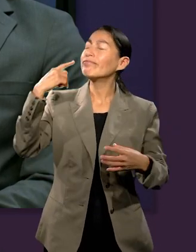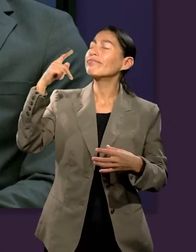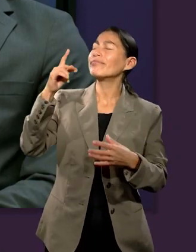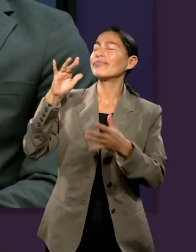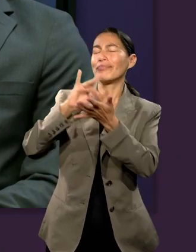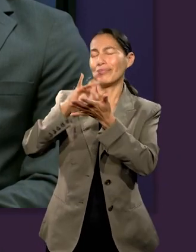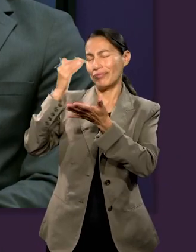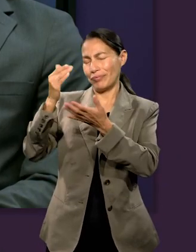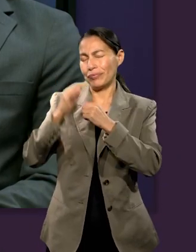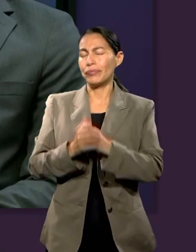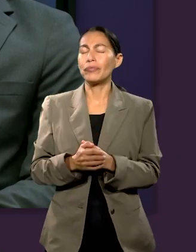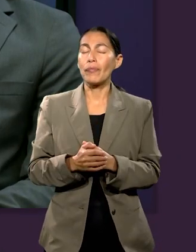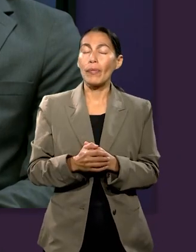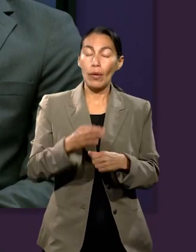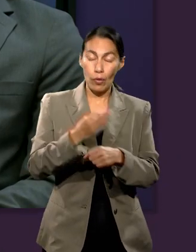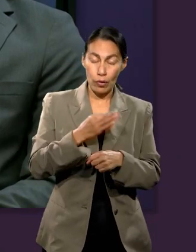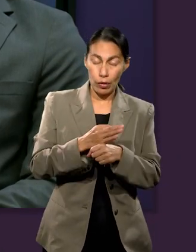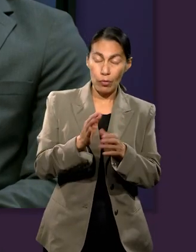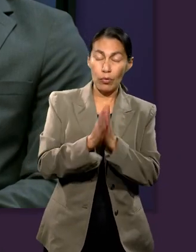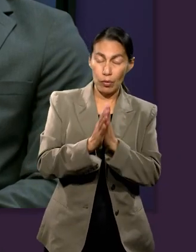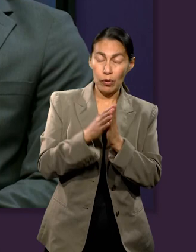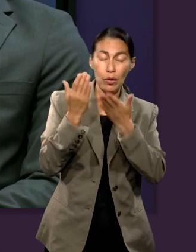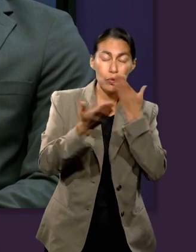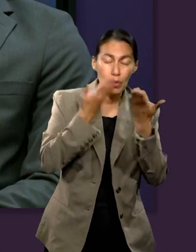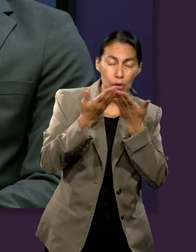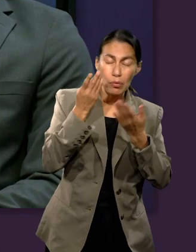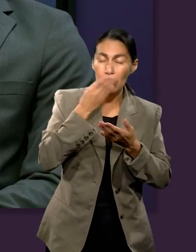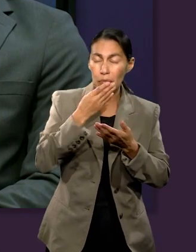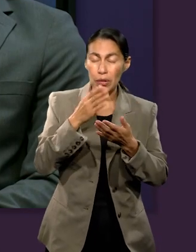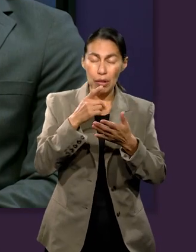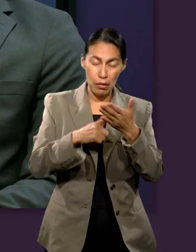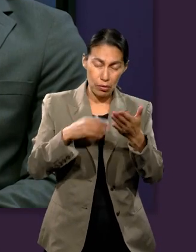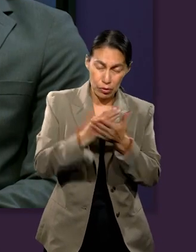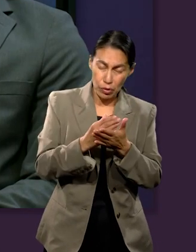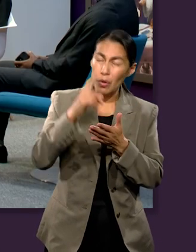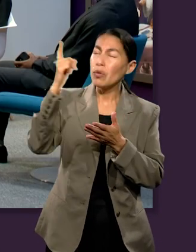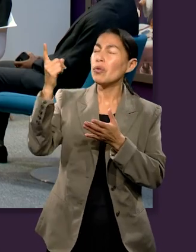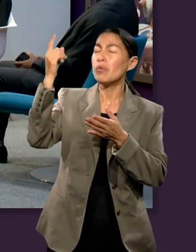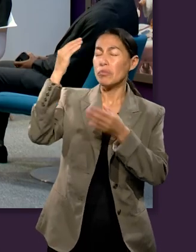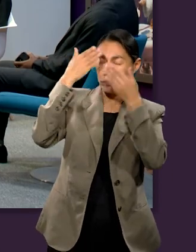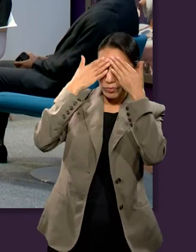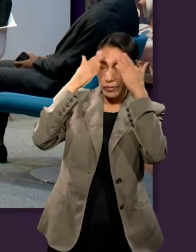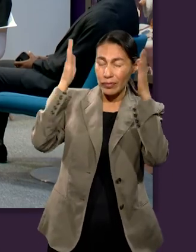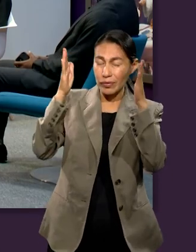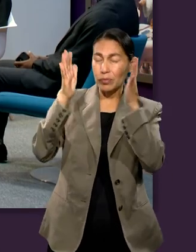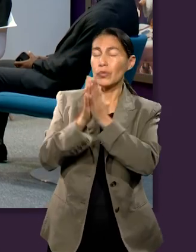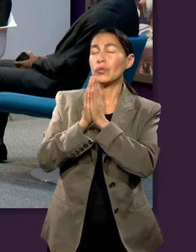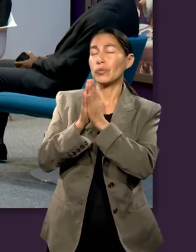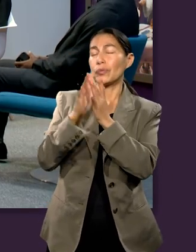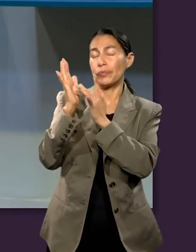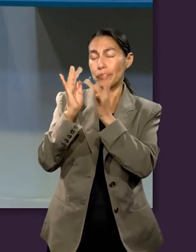estés con nosotros ahora al meditar sobre tu palabra y este estudio en el nombre de Jesús amén